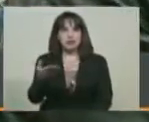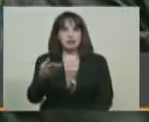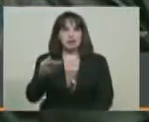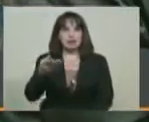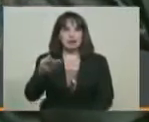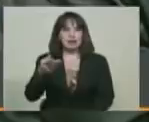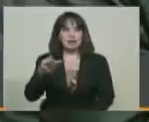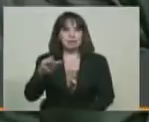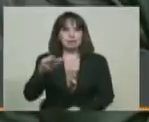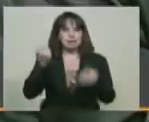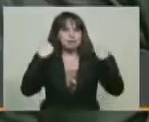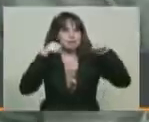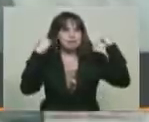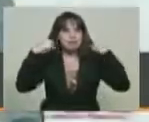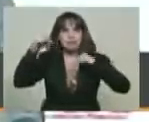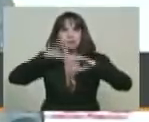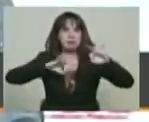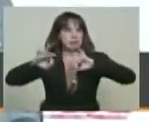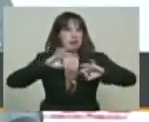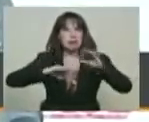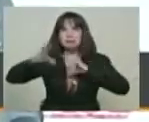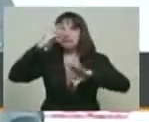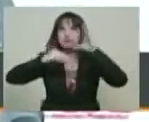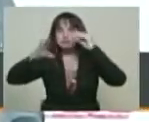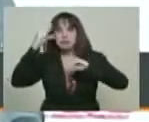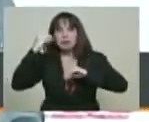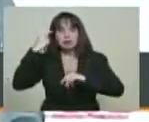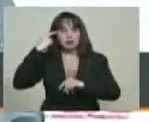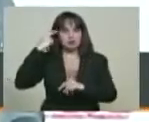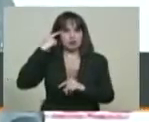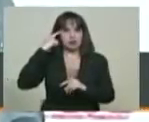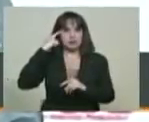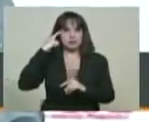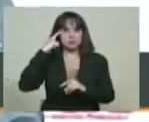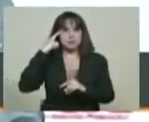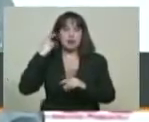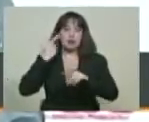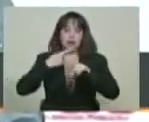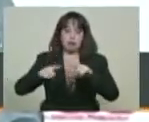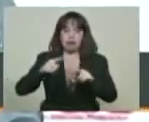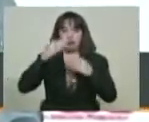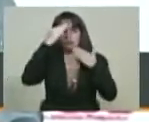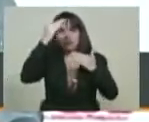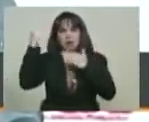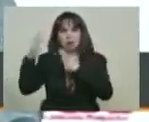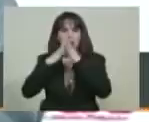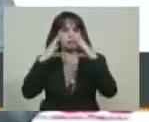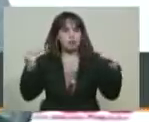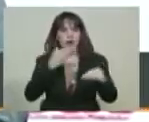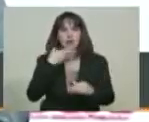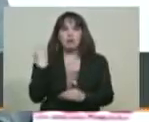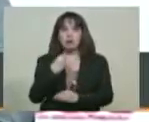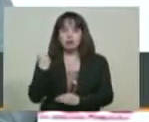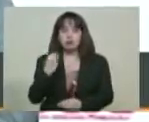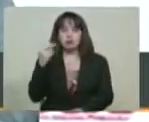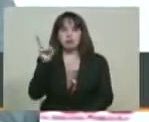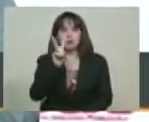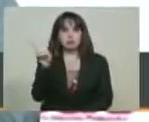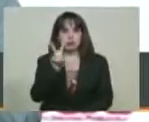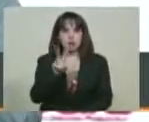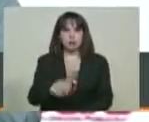preparándose. Quiero enviarle un saludo a toda la juventud del país, a toda la juventud de